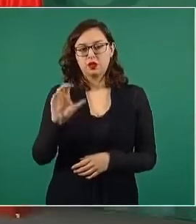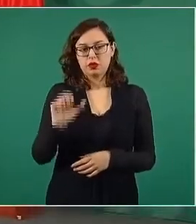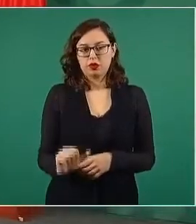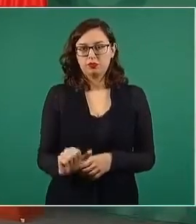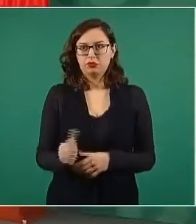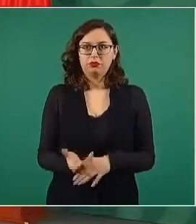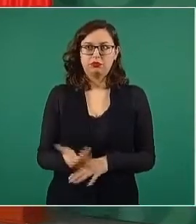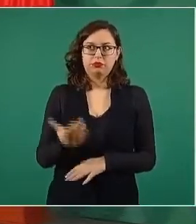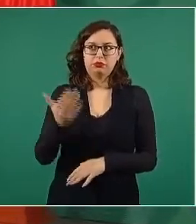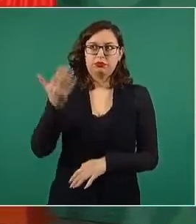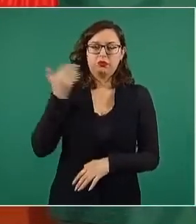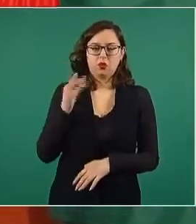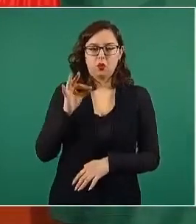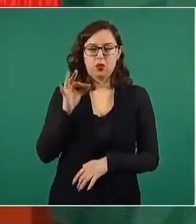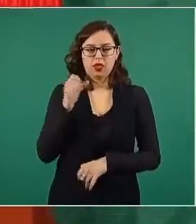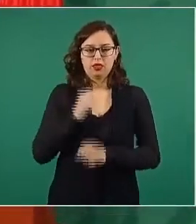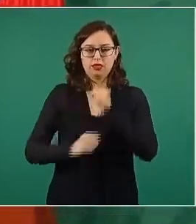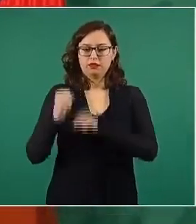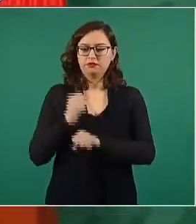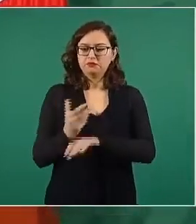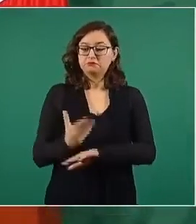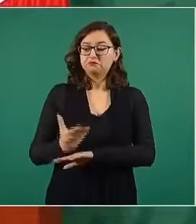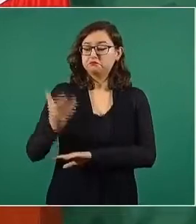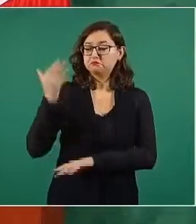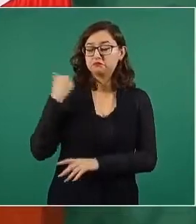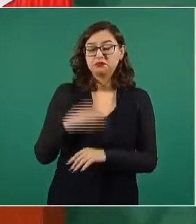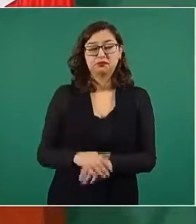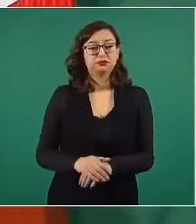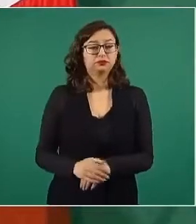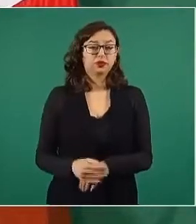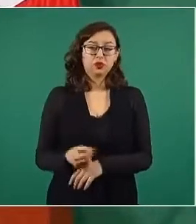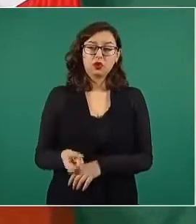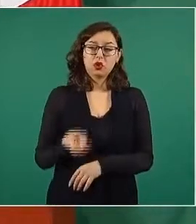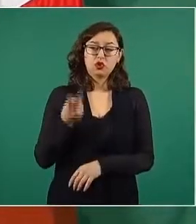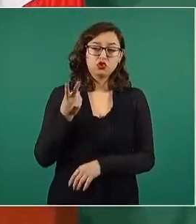eso. Reciente no